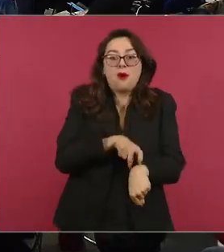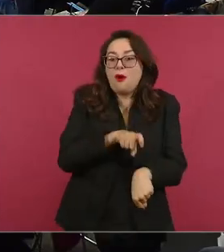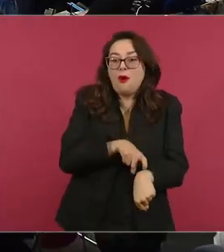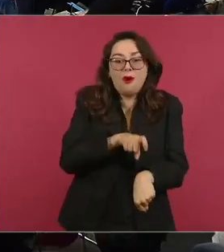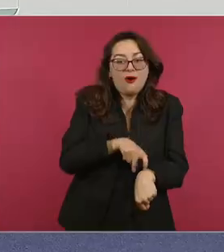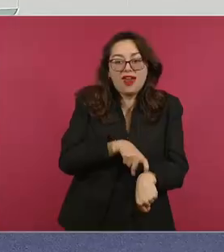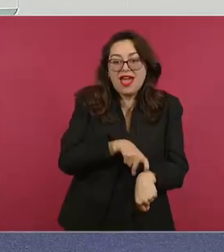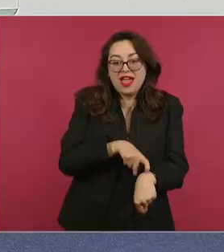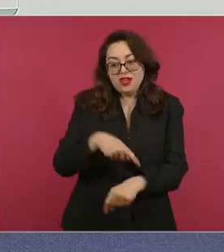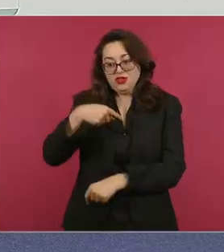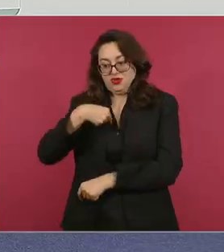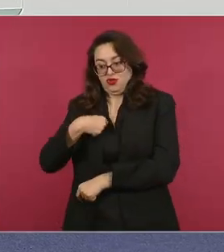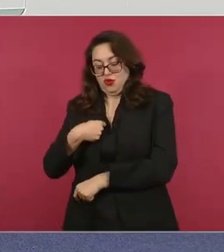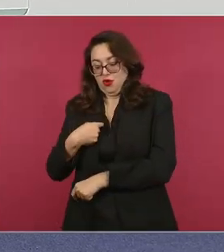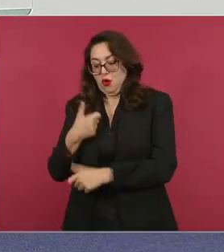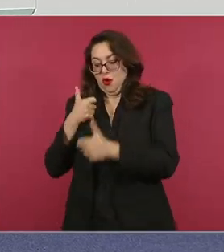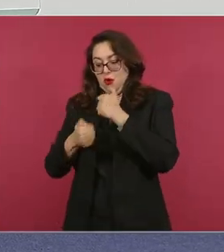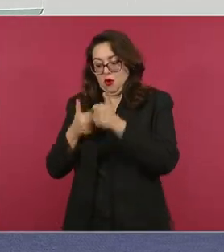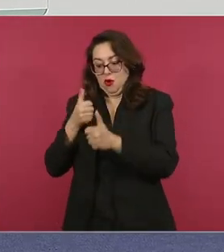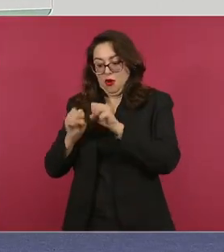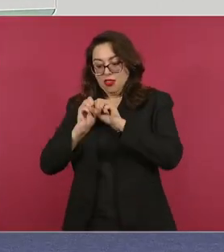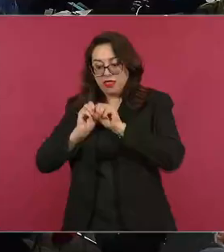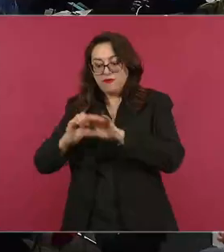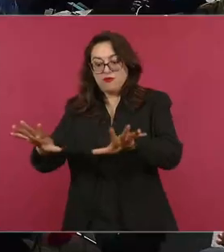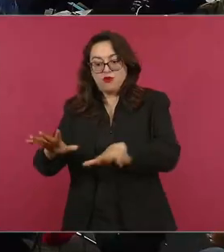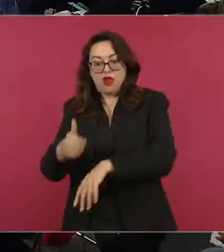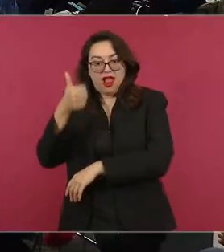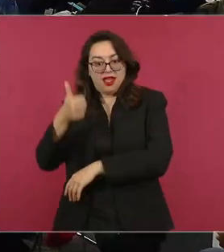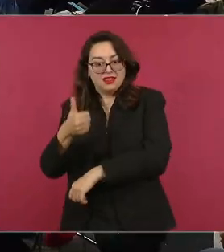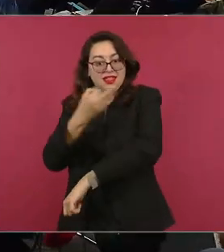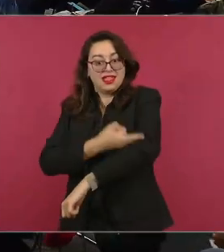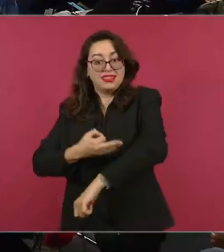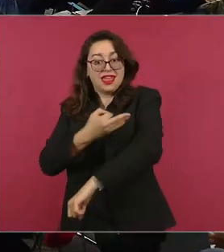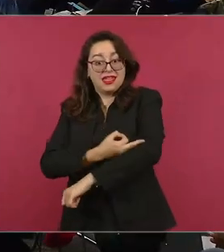ellos informan. Pongan, por favor.